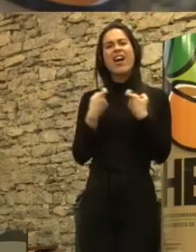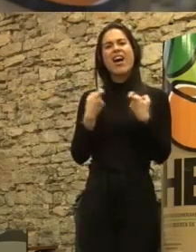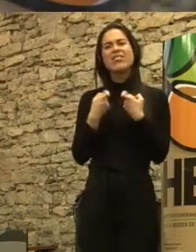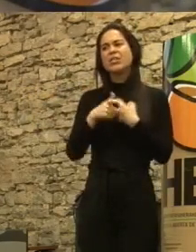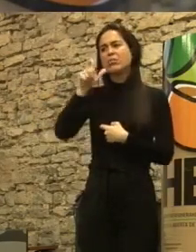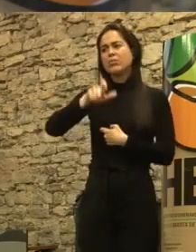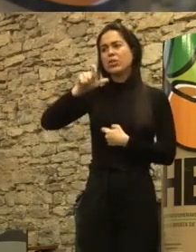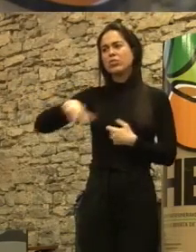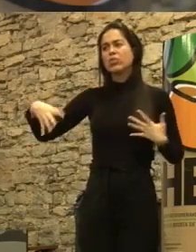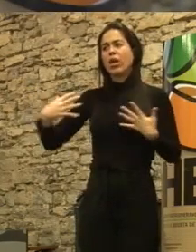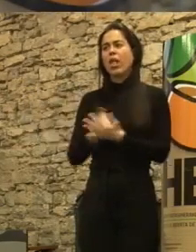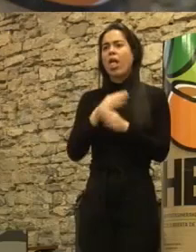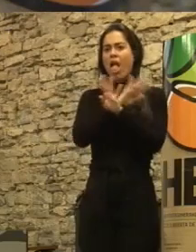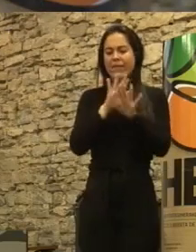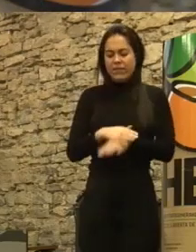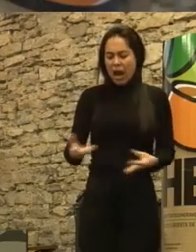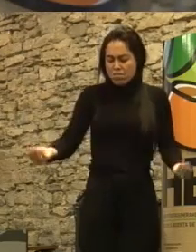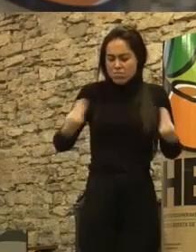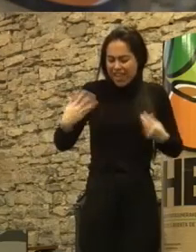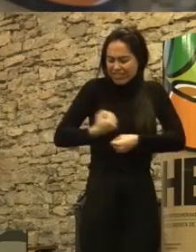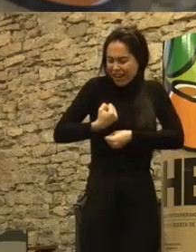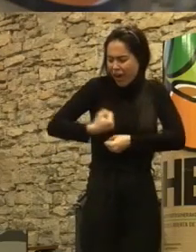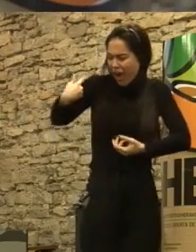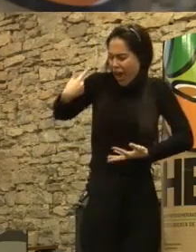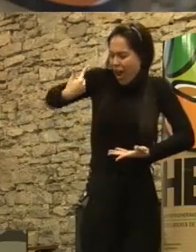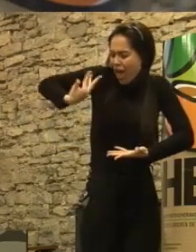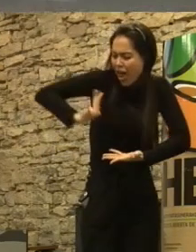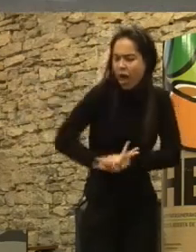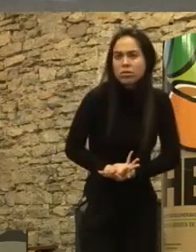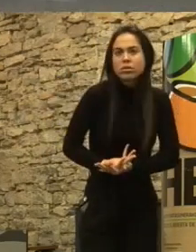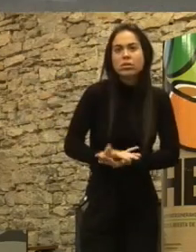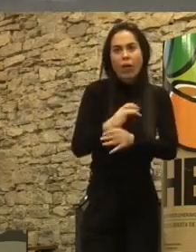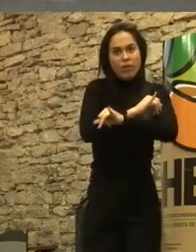final de su vida laboral, tener una pensión digna.